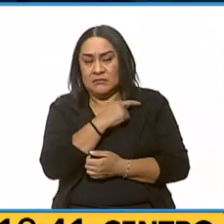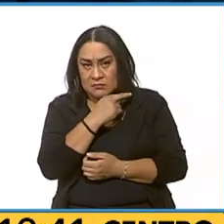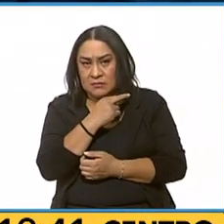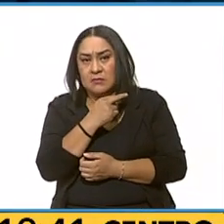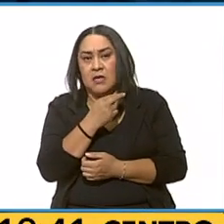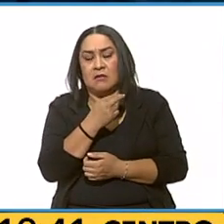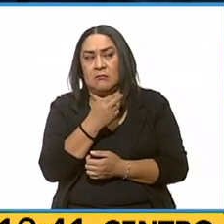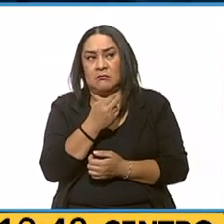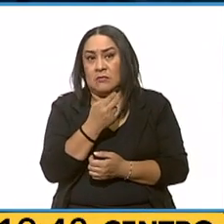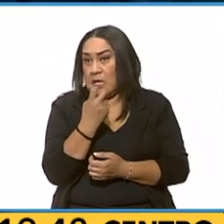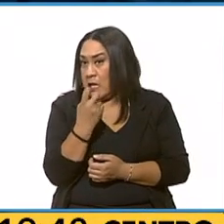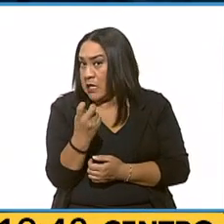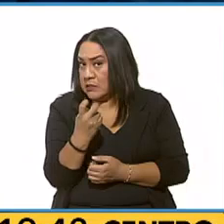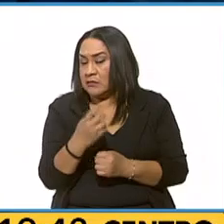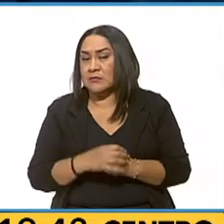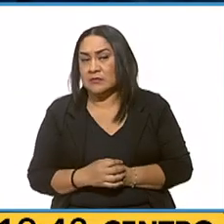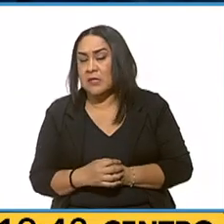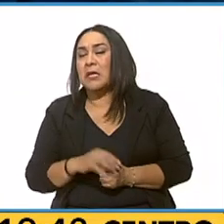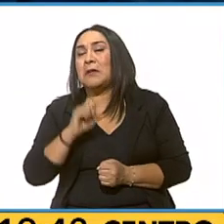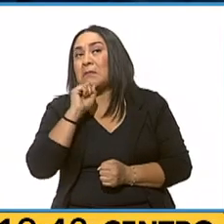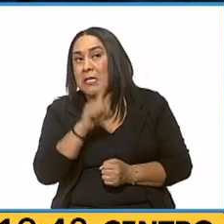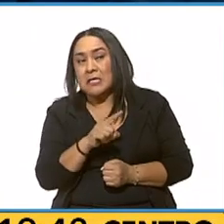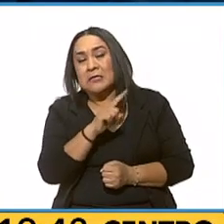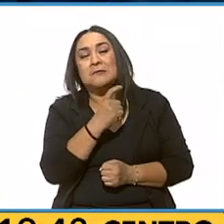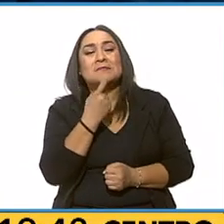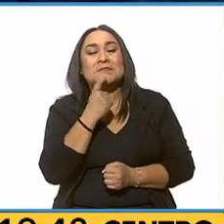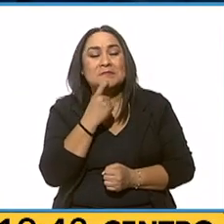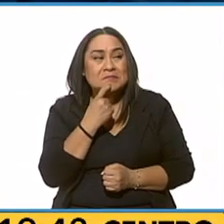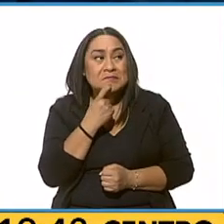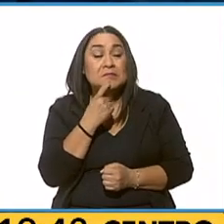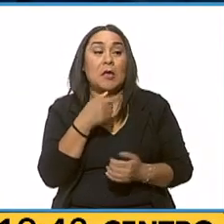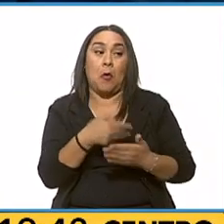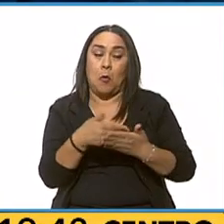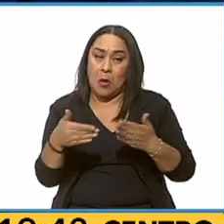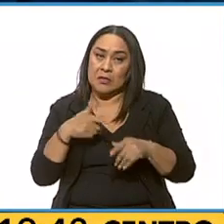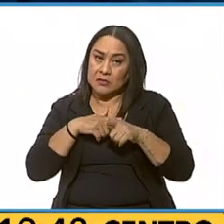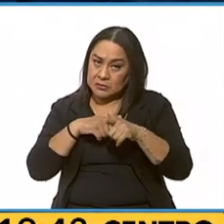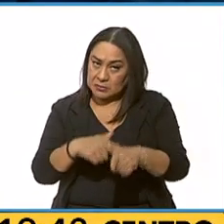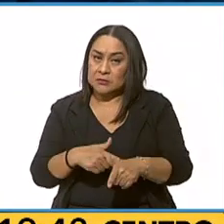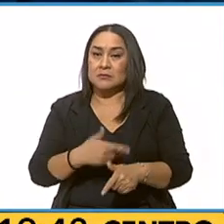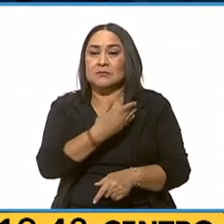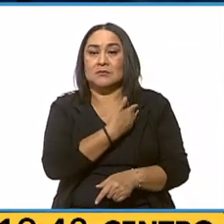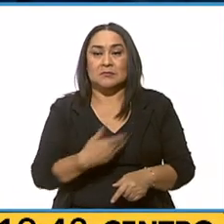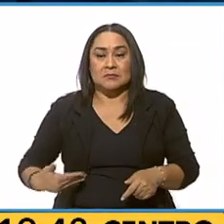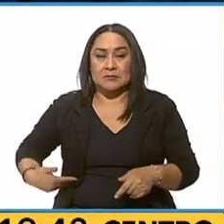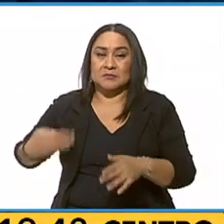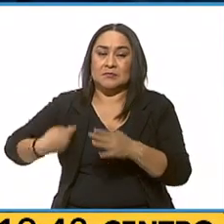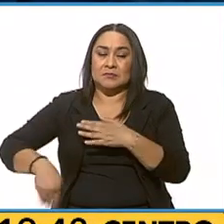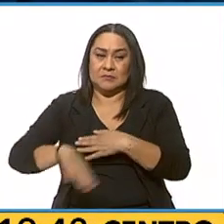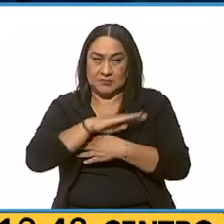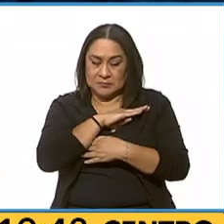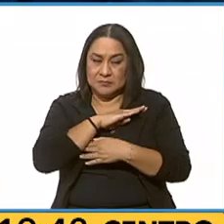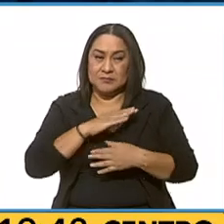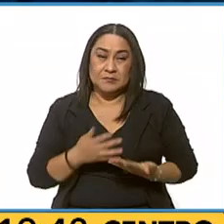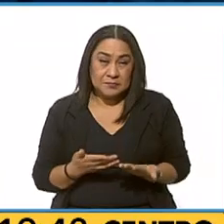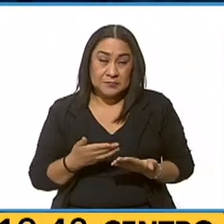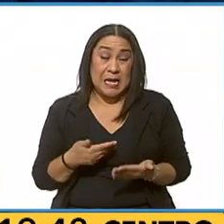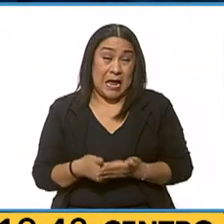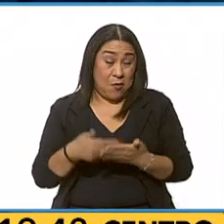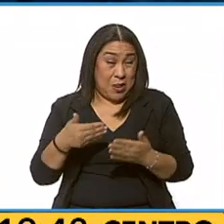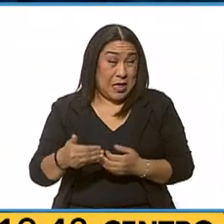con firmeza, como lo hizo López Obrador, como lo está haciendo la presidenta, porque ese